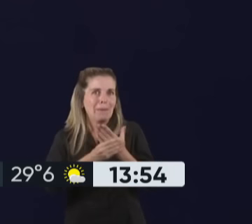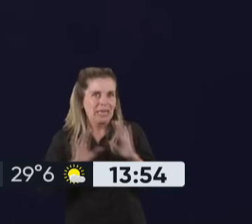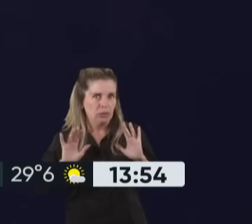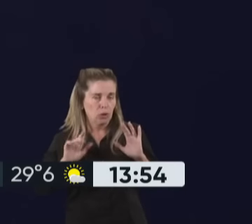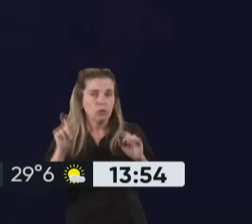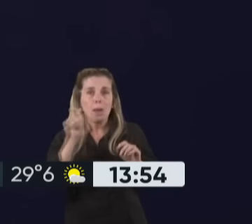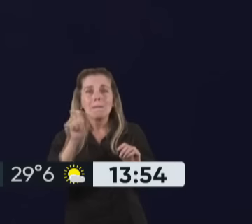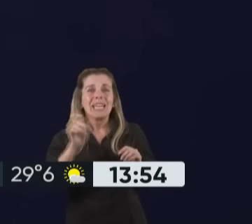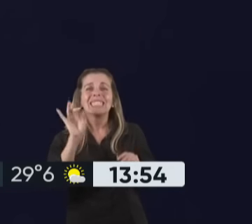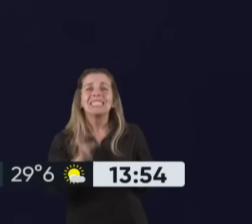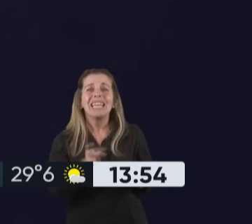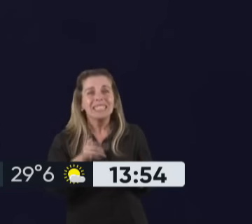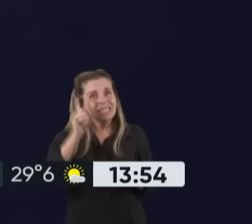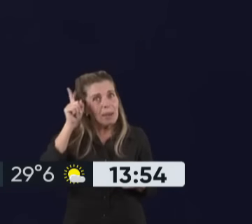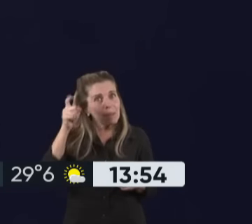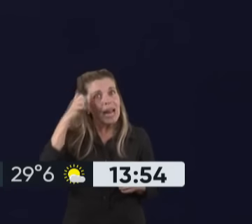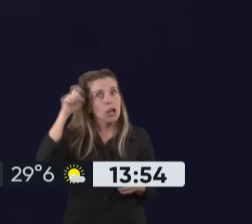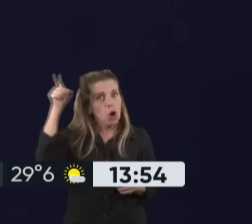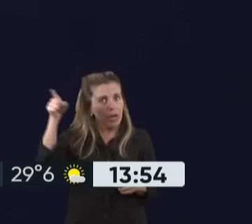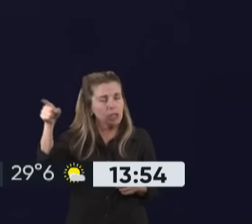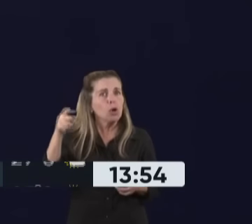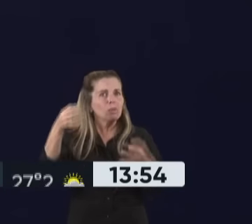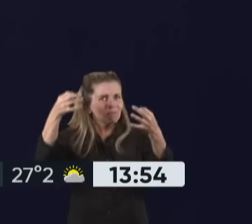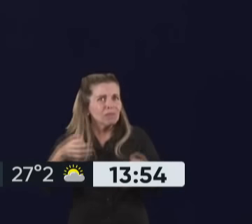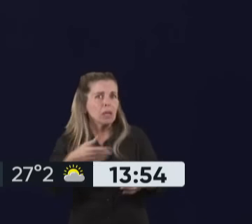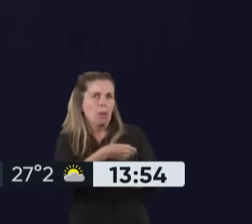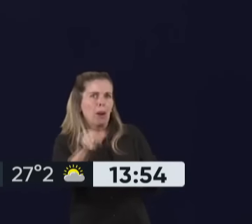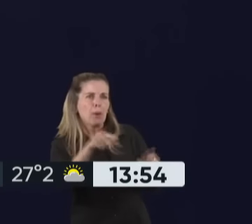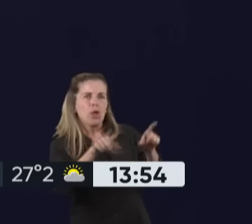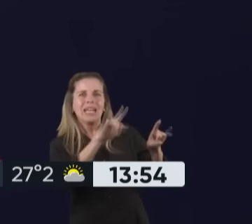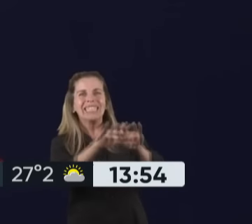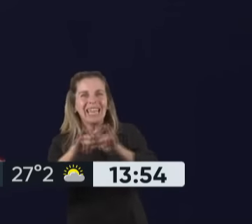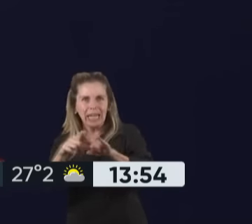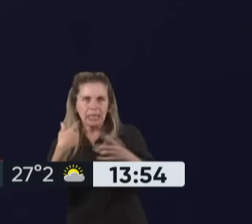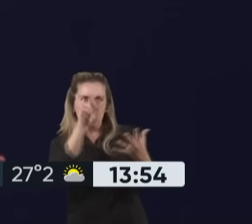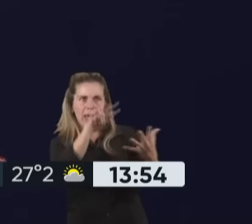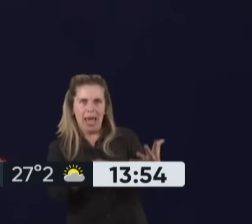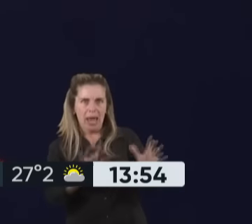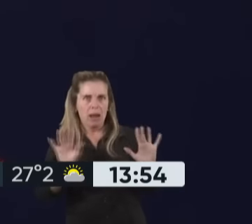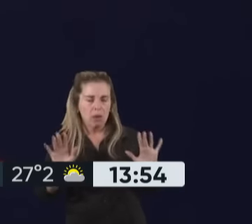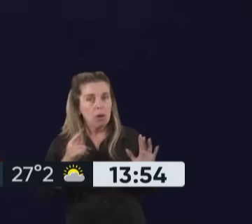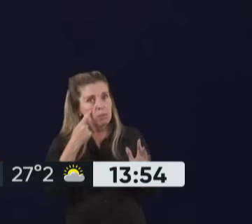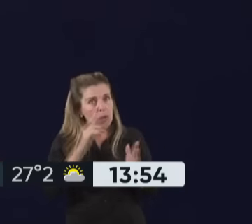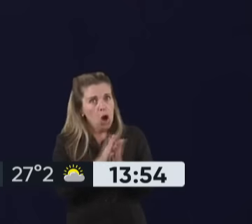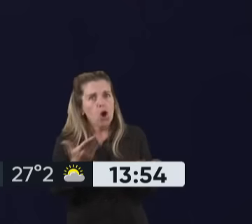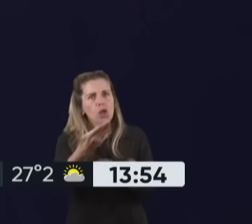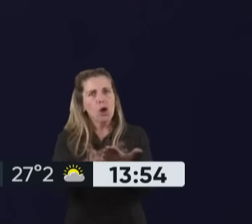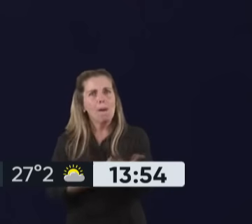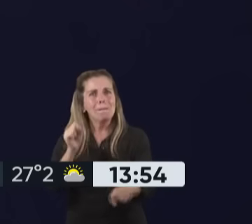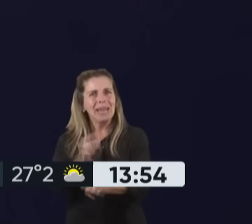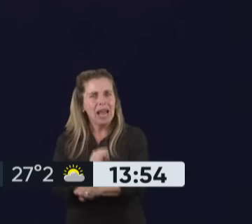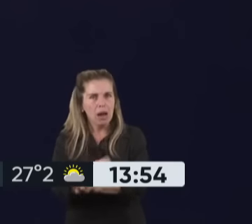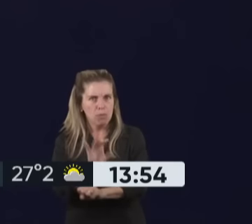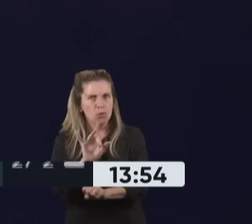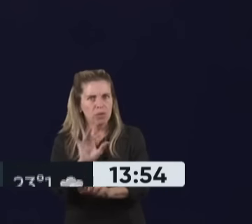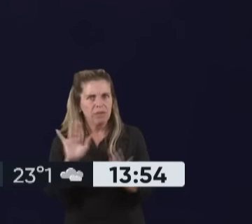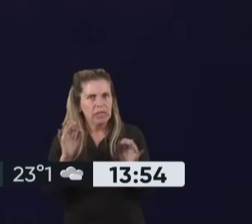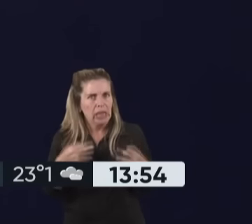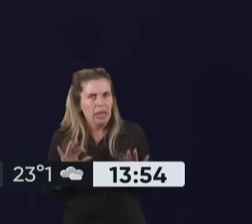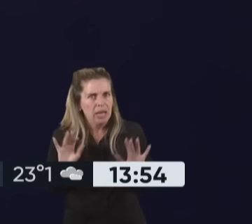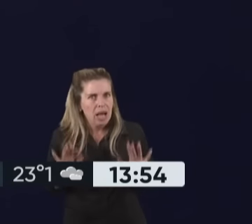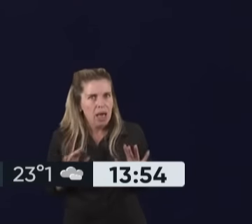diciembre el Código Penal estará para que todos lo puedan analizar. Los códigos penales son muy complejos, hay